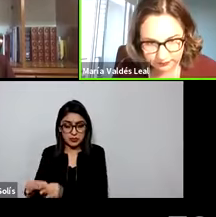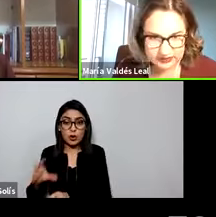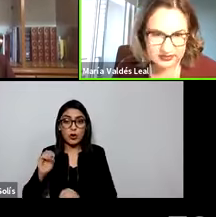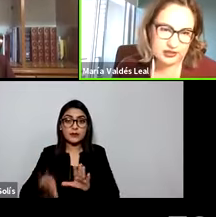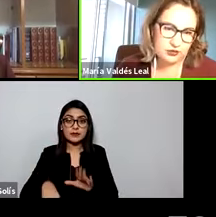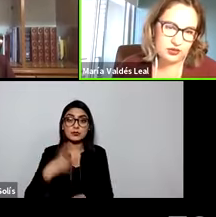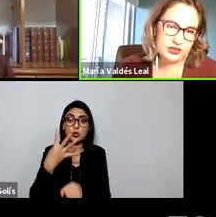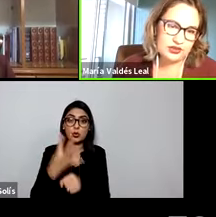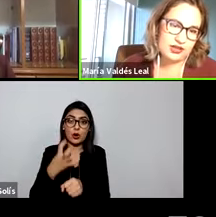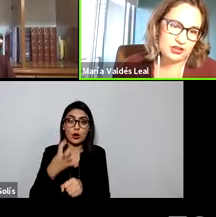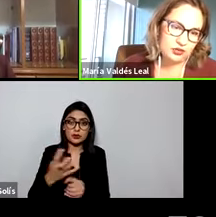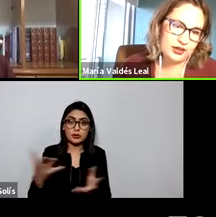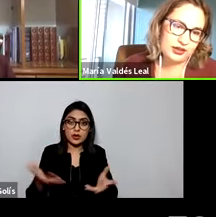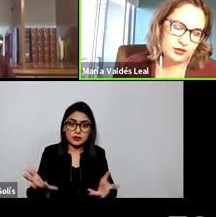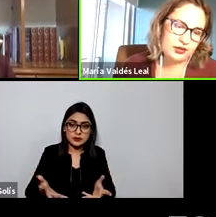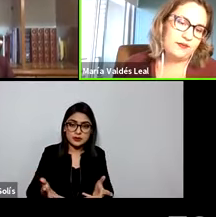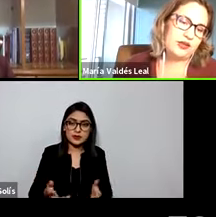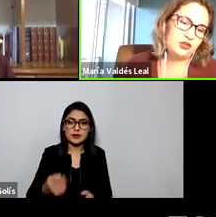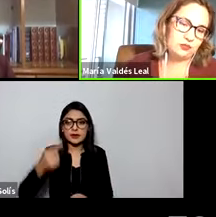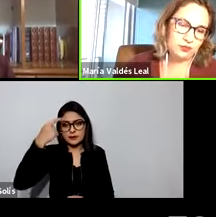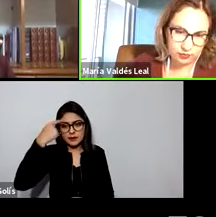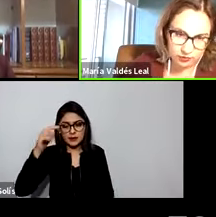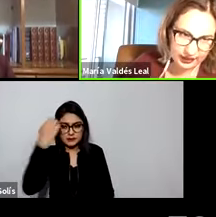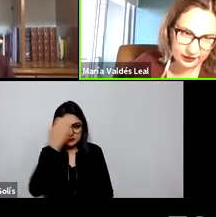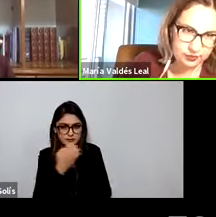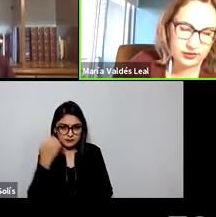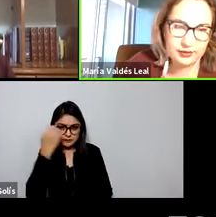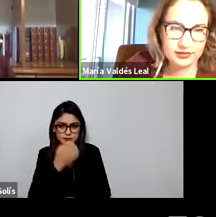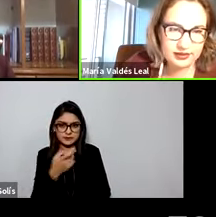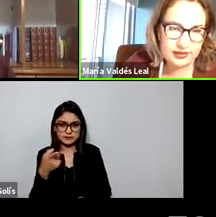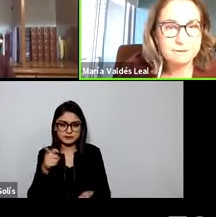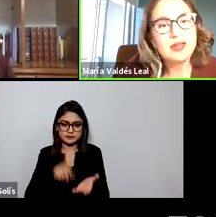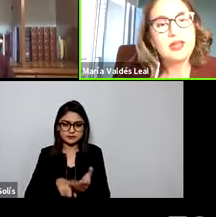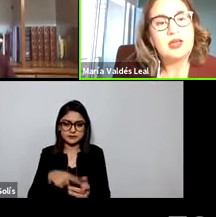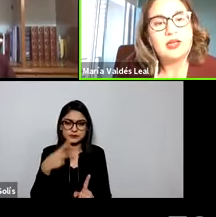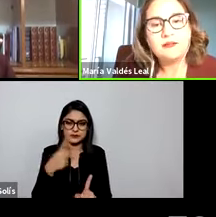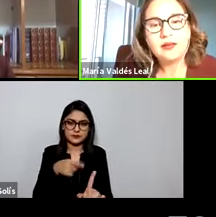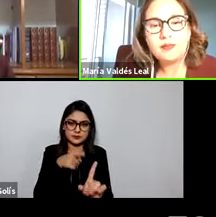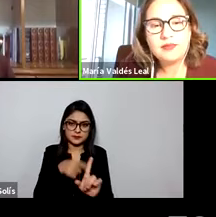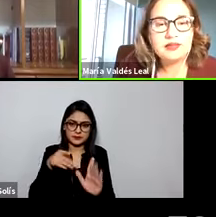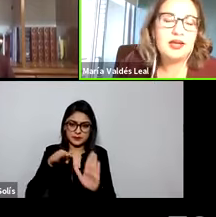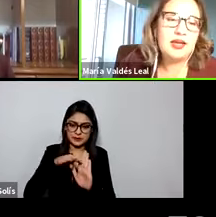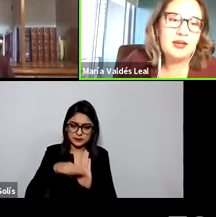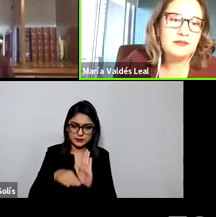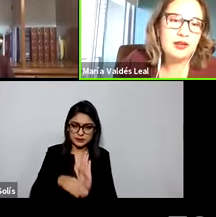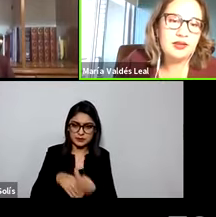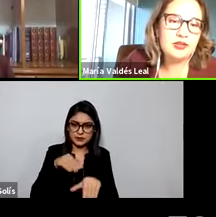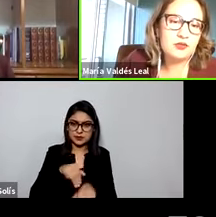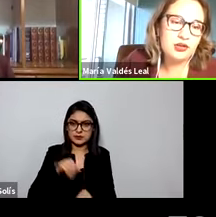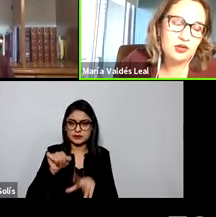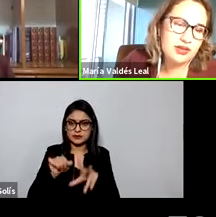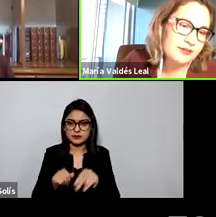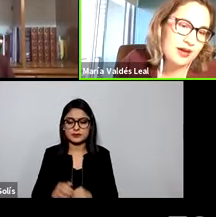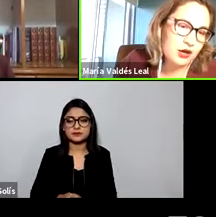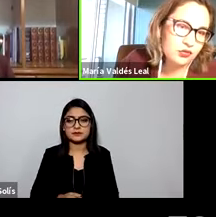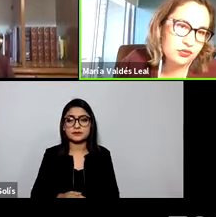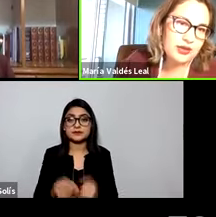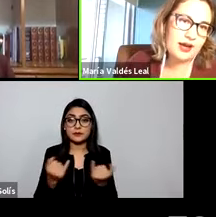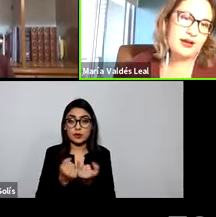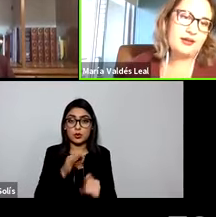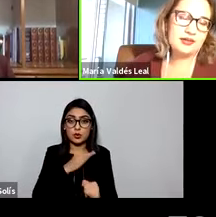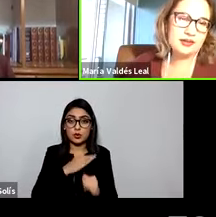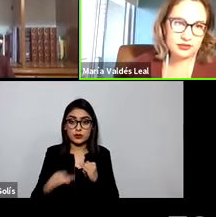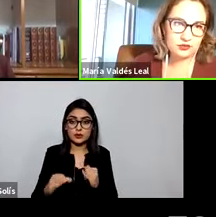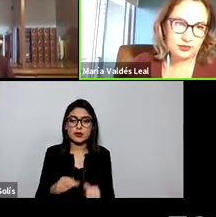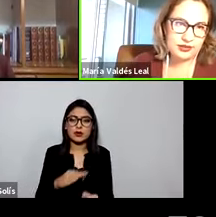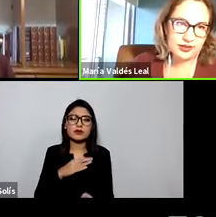realización del fin perseguido es mayor al grado de afectación provocado por la medida. Y finalmente, el nivel de escrutinio más bajo